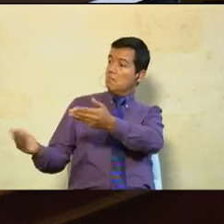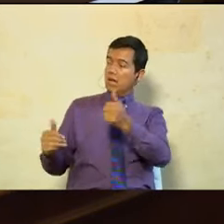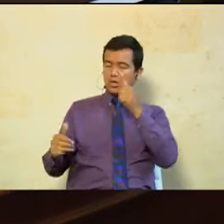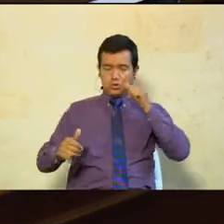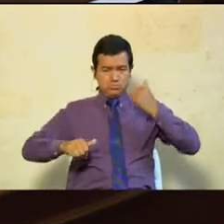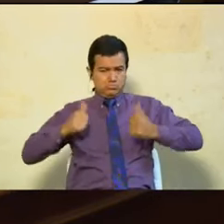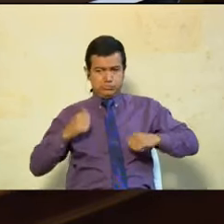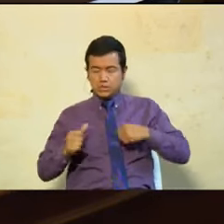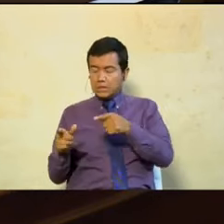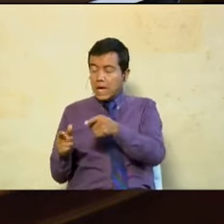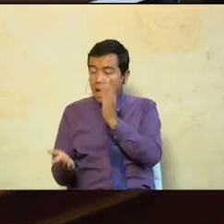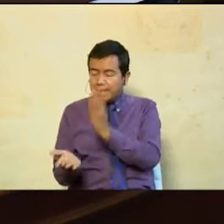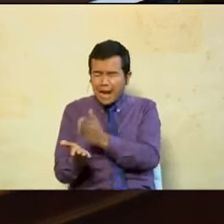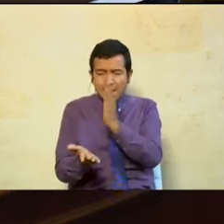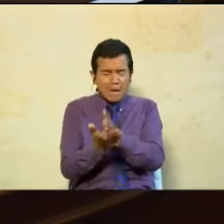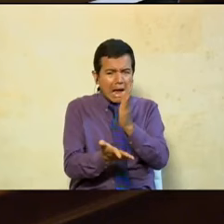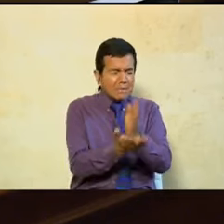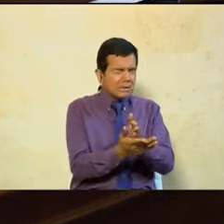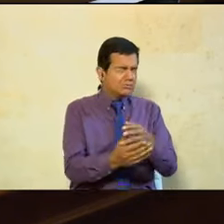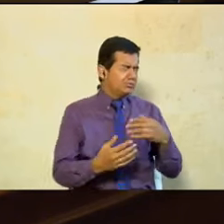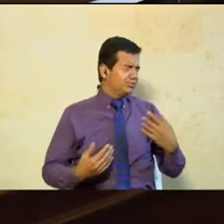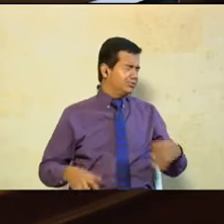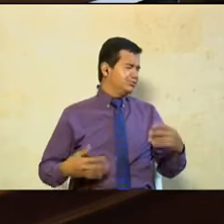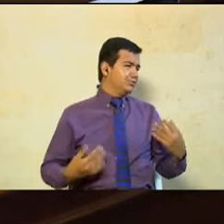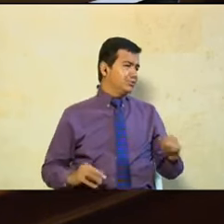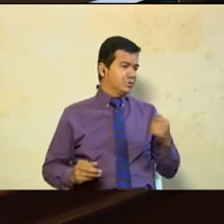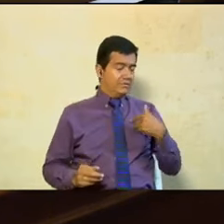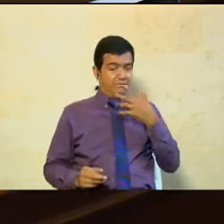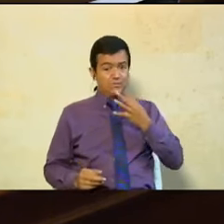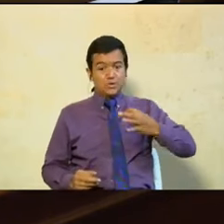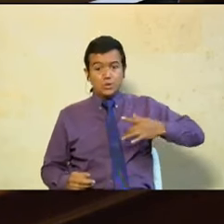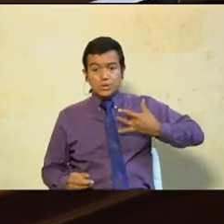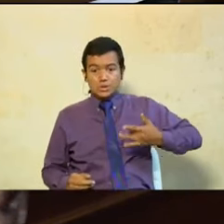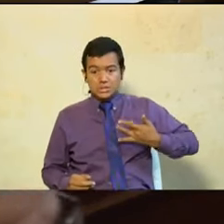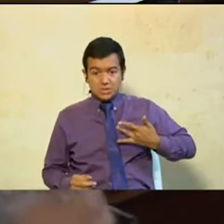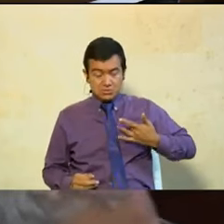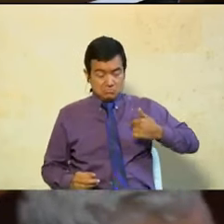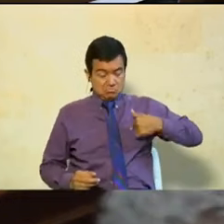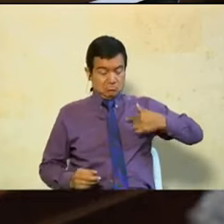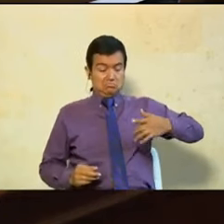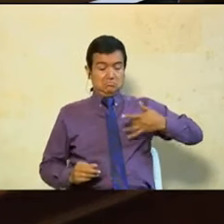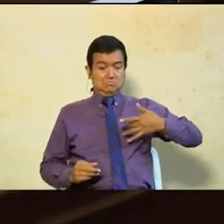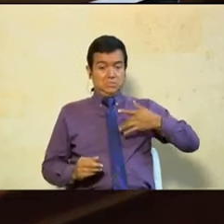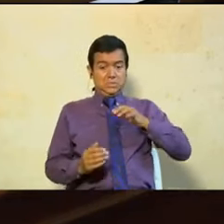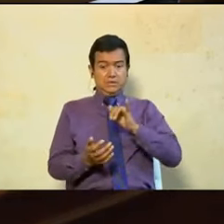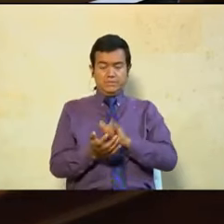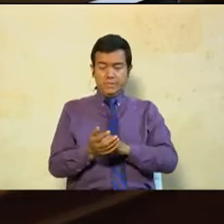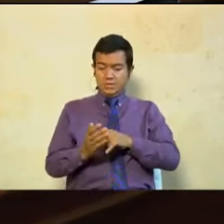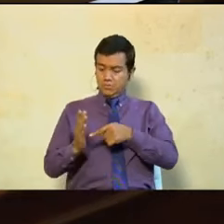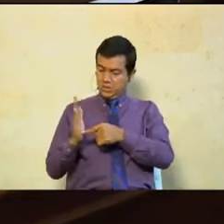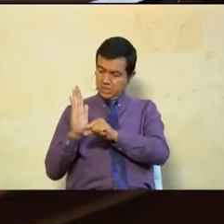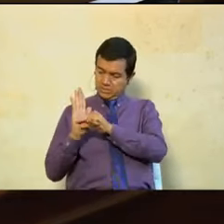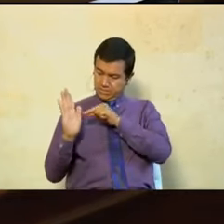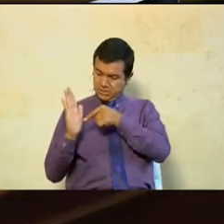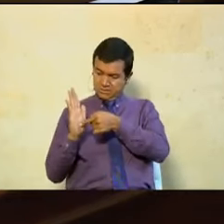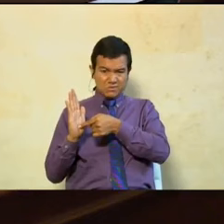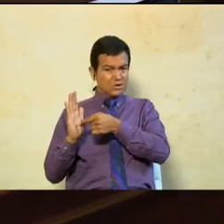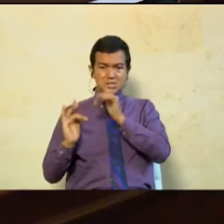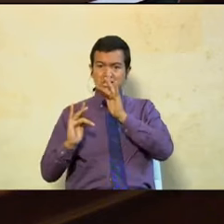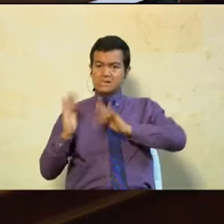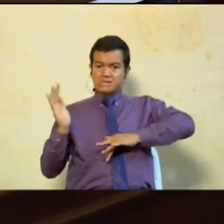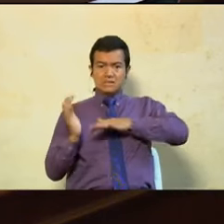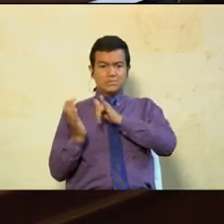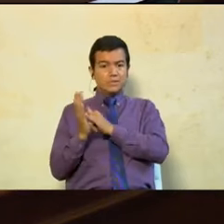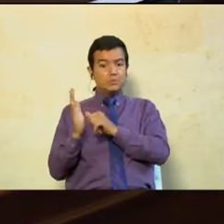causando con esa en esa materia de tal manera que a mí si no me parece que es contradictorio el parágrafo con lo que